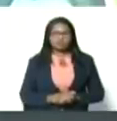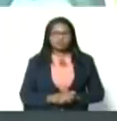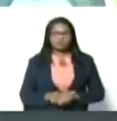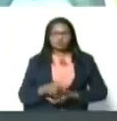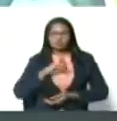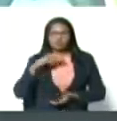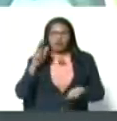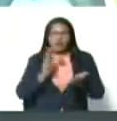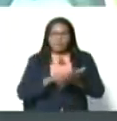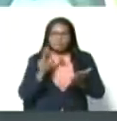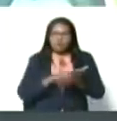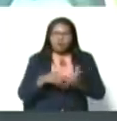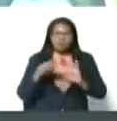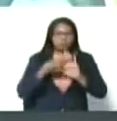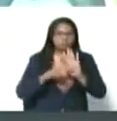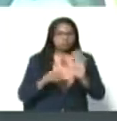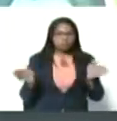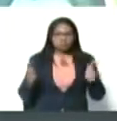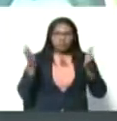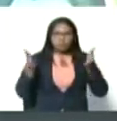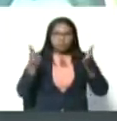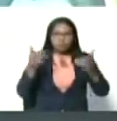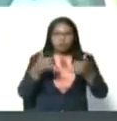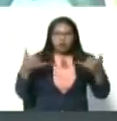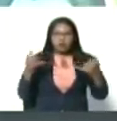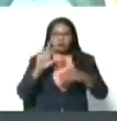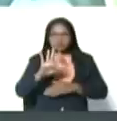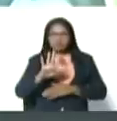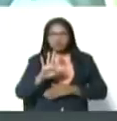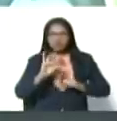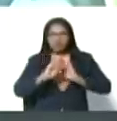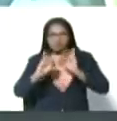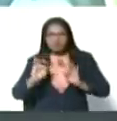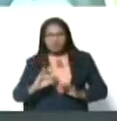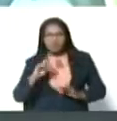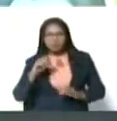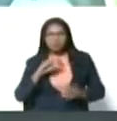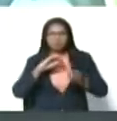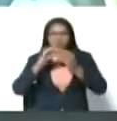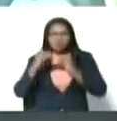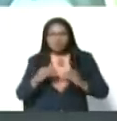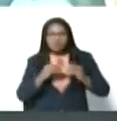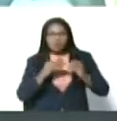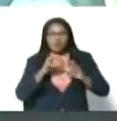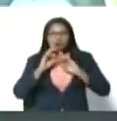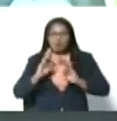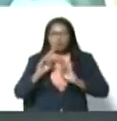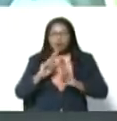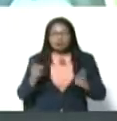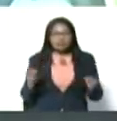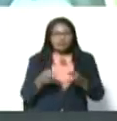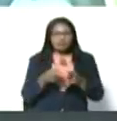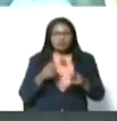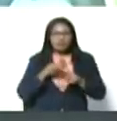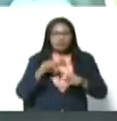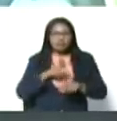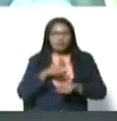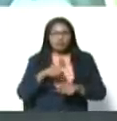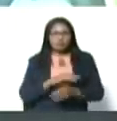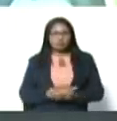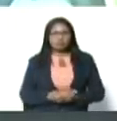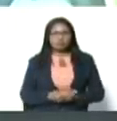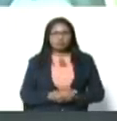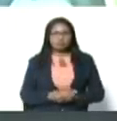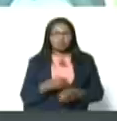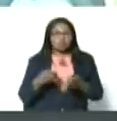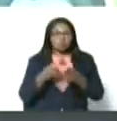de aprobar recursos para empujar la línea 5. En un plan de mediano plazo que va a tener resultados a corto plazo. Y a cortísimo